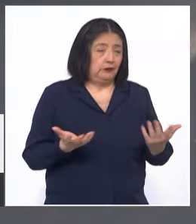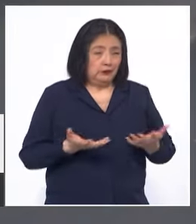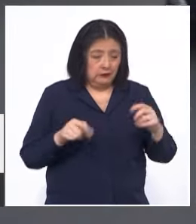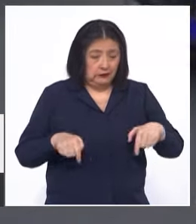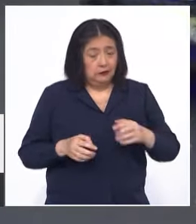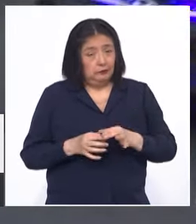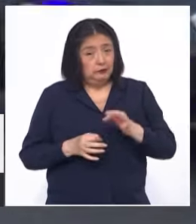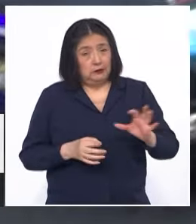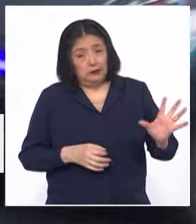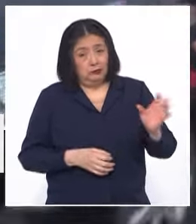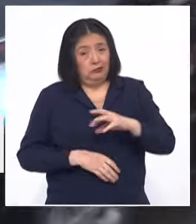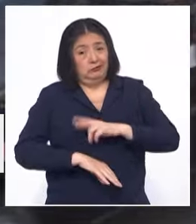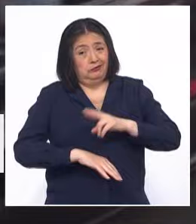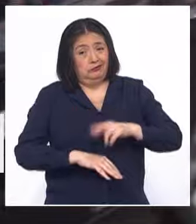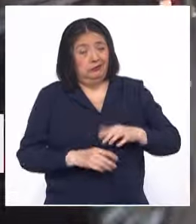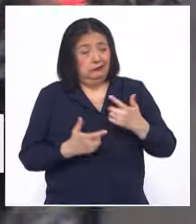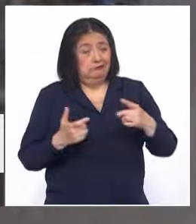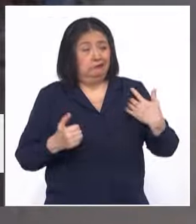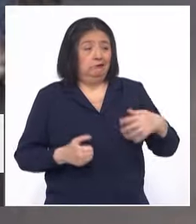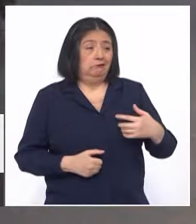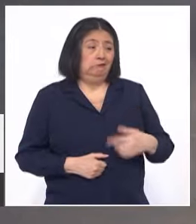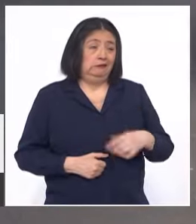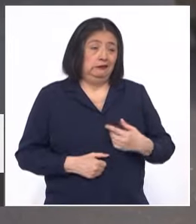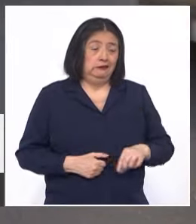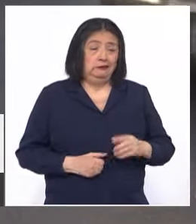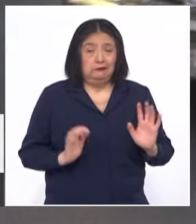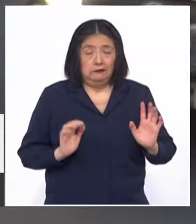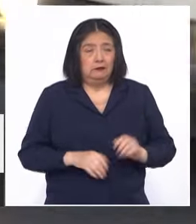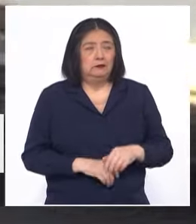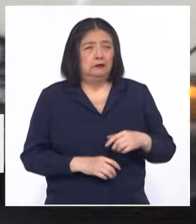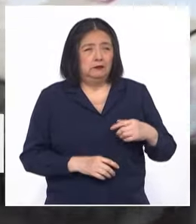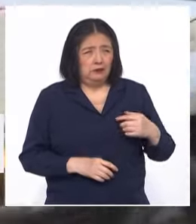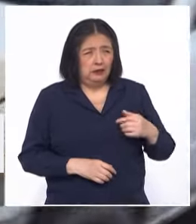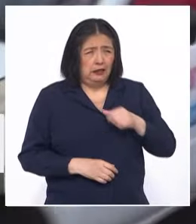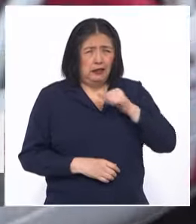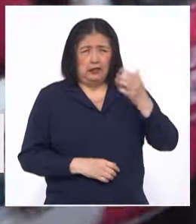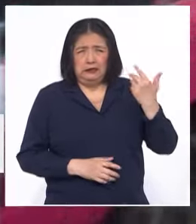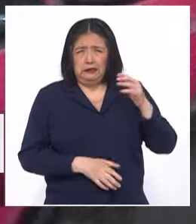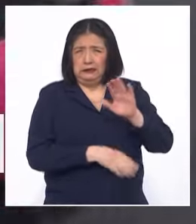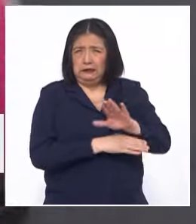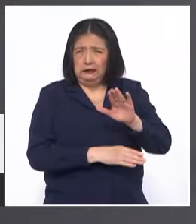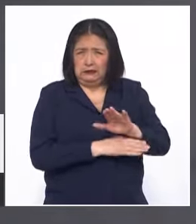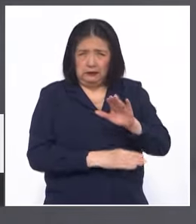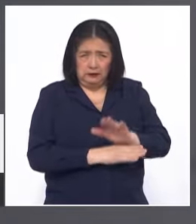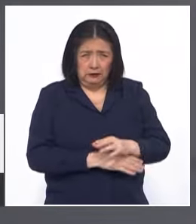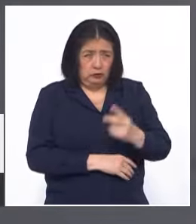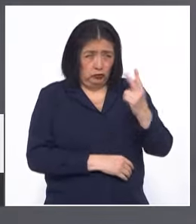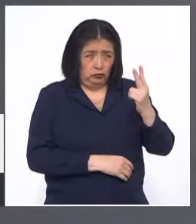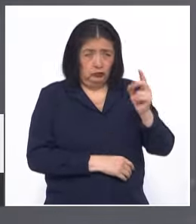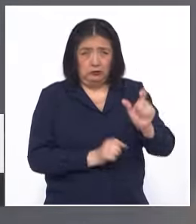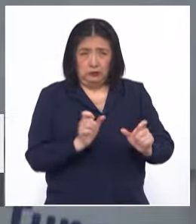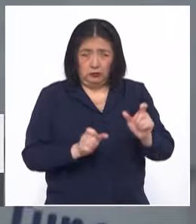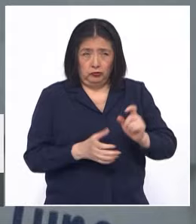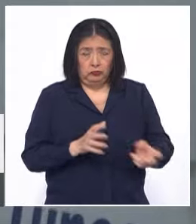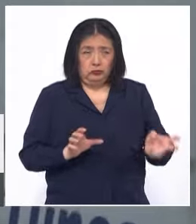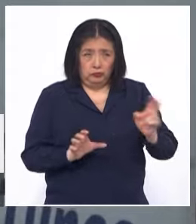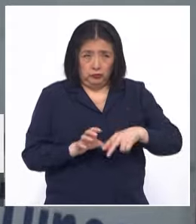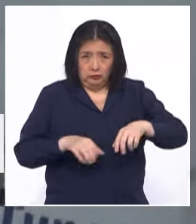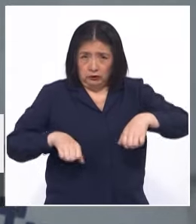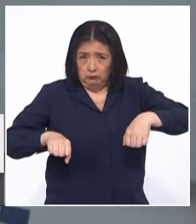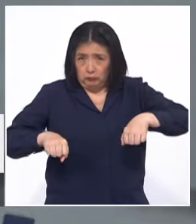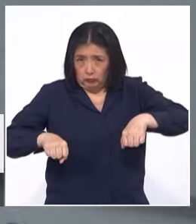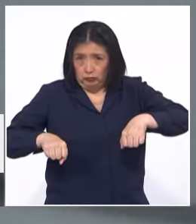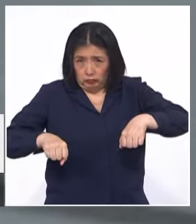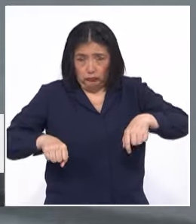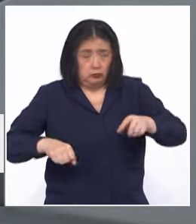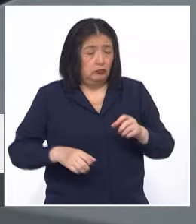bueno en toda la región de la libertad es alarmante el día de ayer en horas de la tarde dos sujetos a bordo de una moto